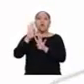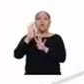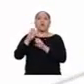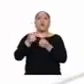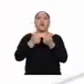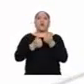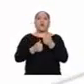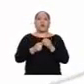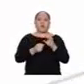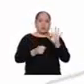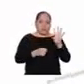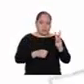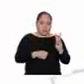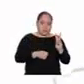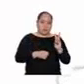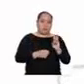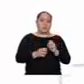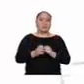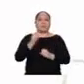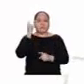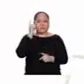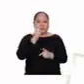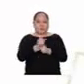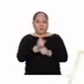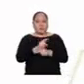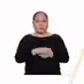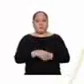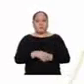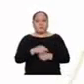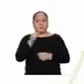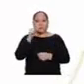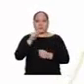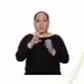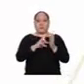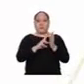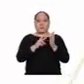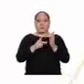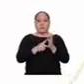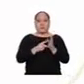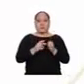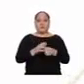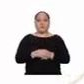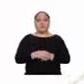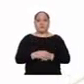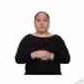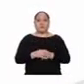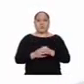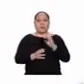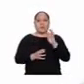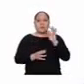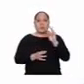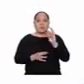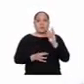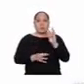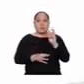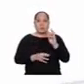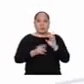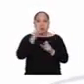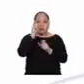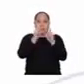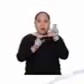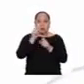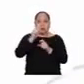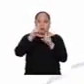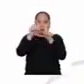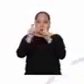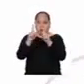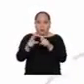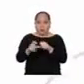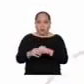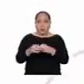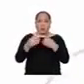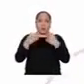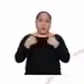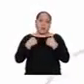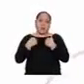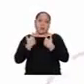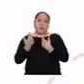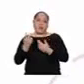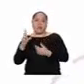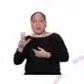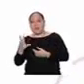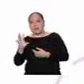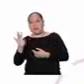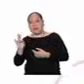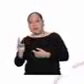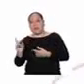6. Claro, eso quiere decir que 6 personas encuestadas tienen de